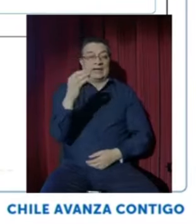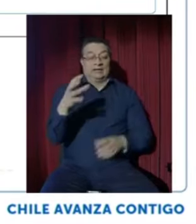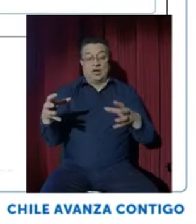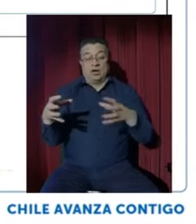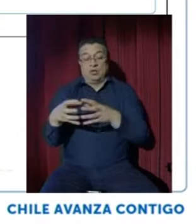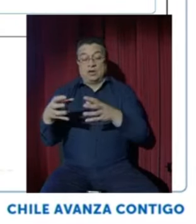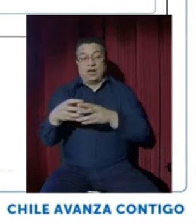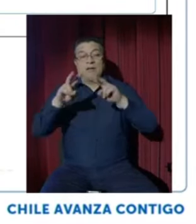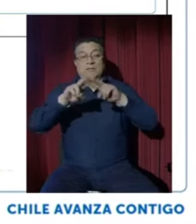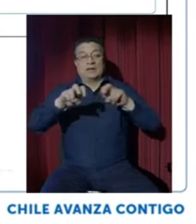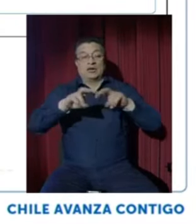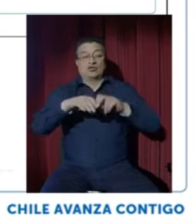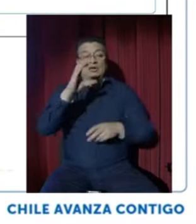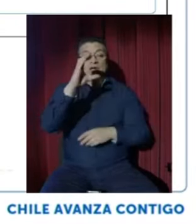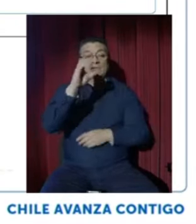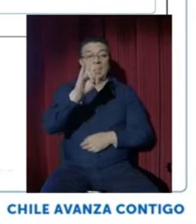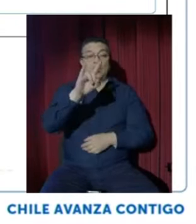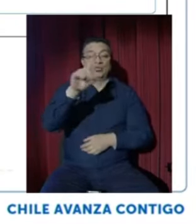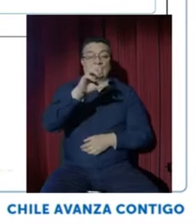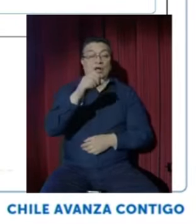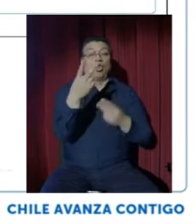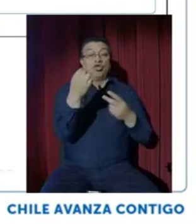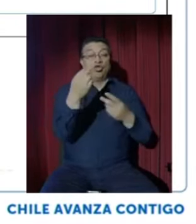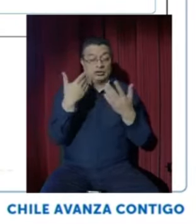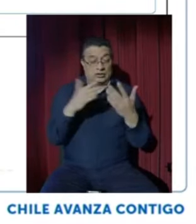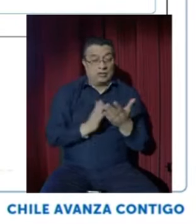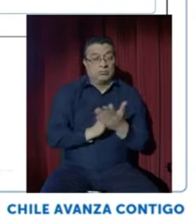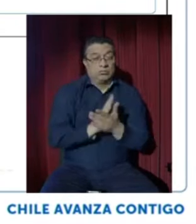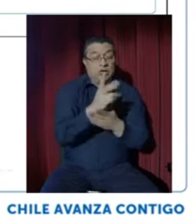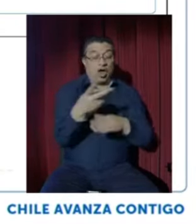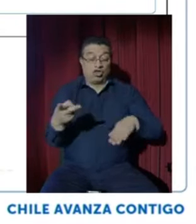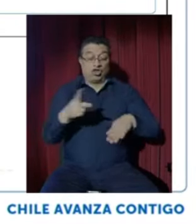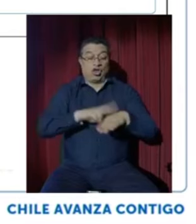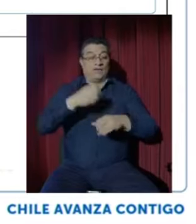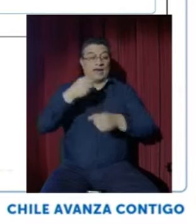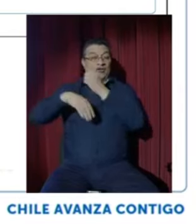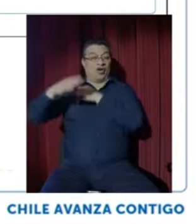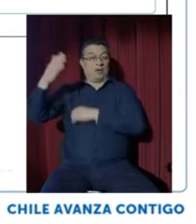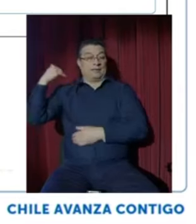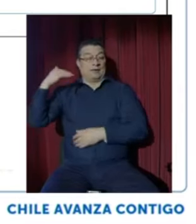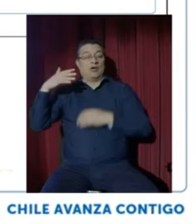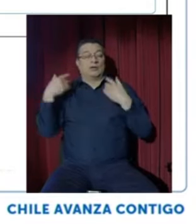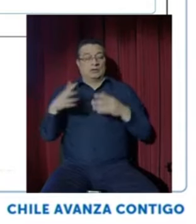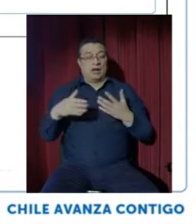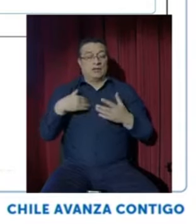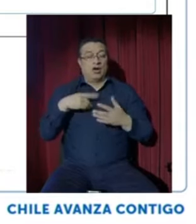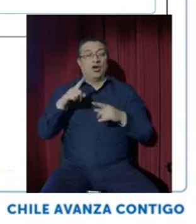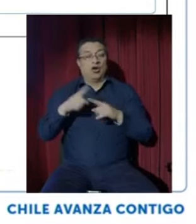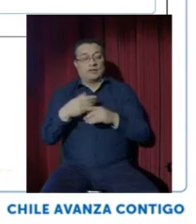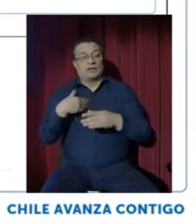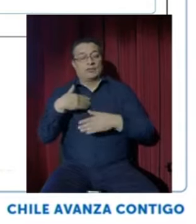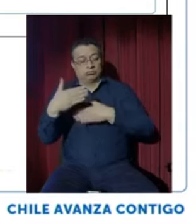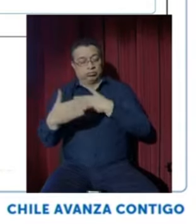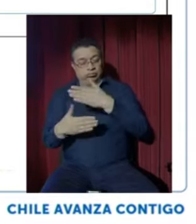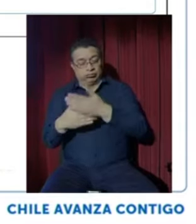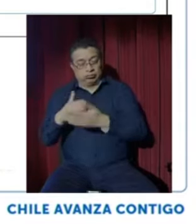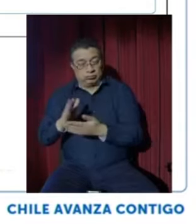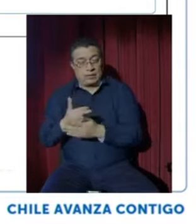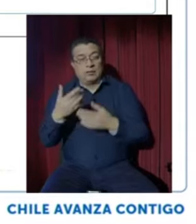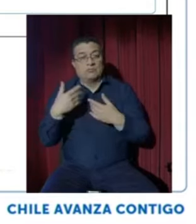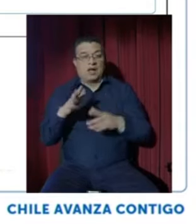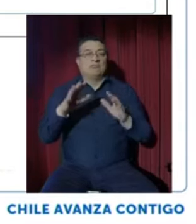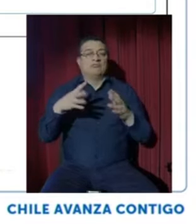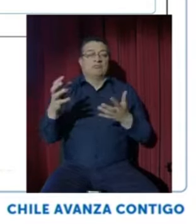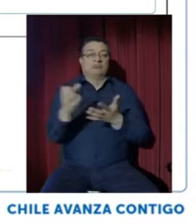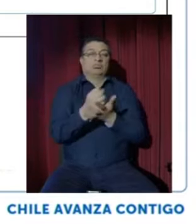investigación de causa partimos Con 12 duplicamos el año pasado este año incrementamos nuevo lo que nos ha permitido llegar a más del